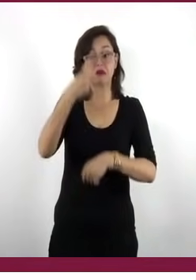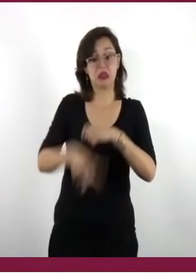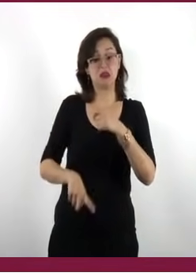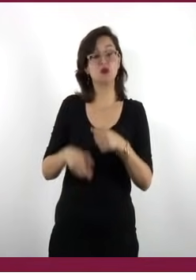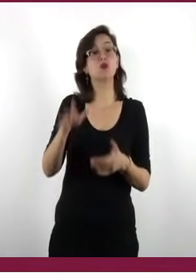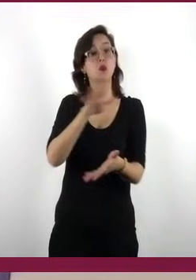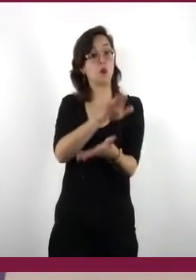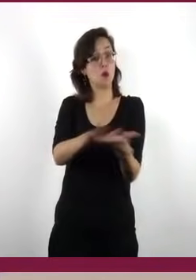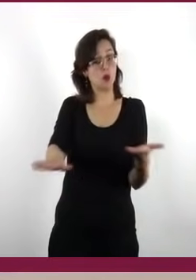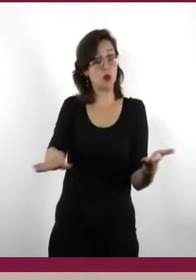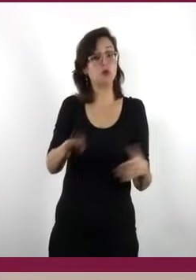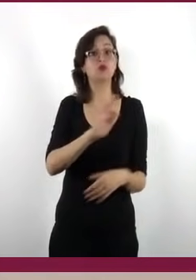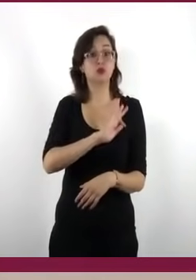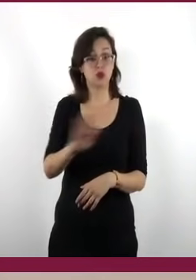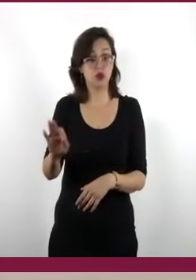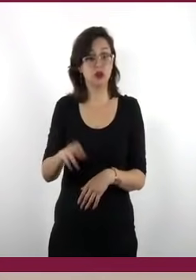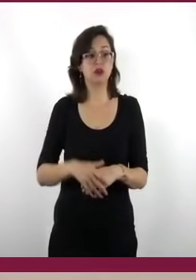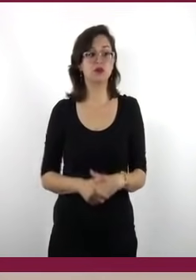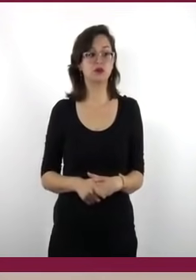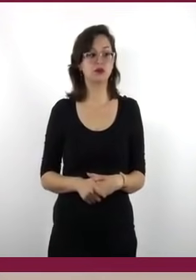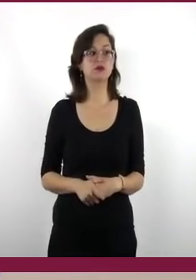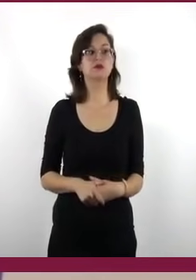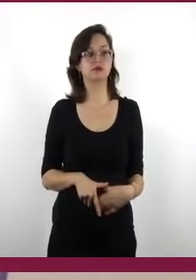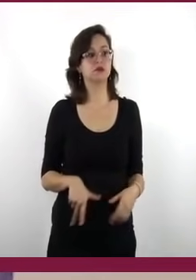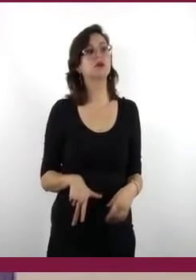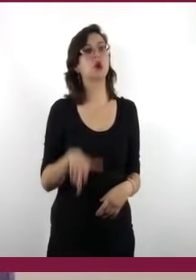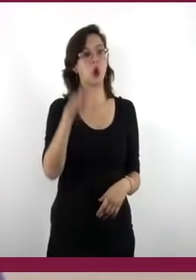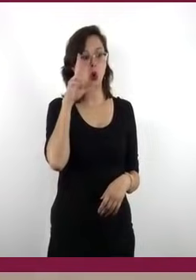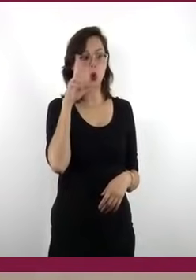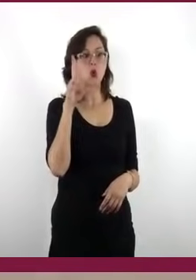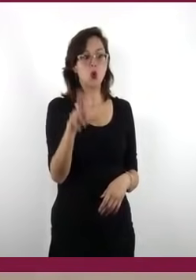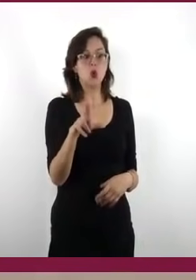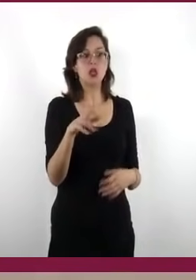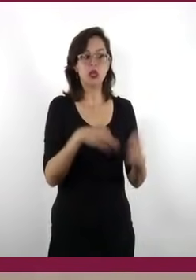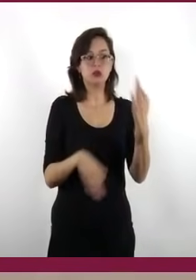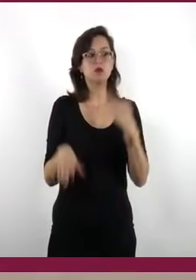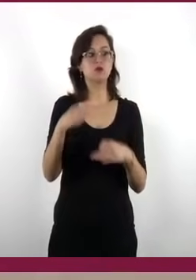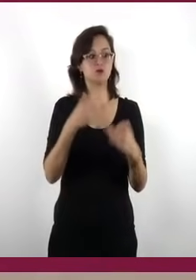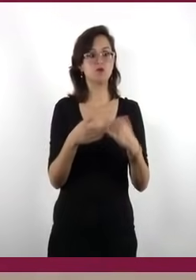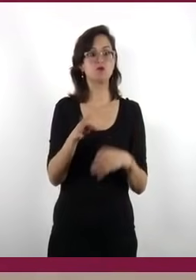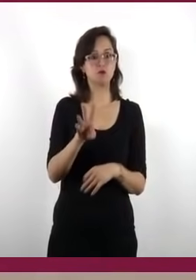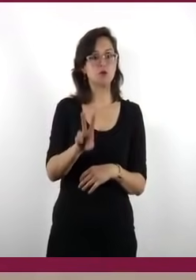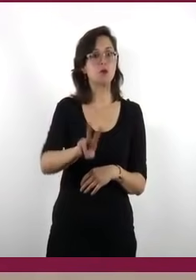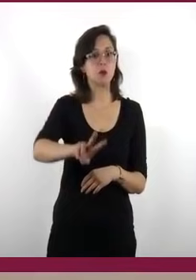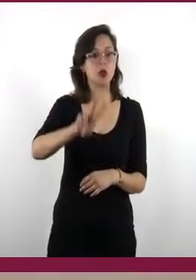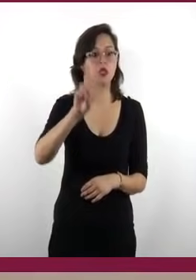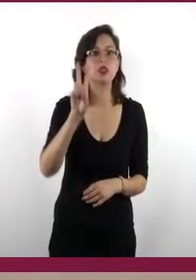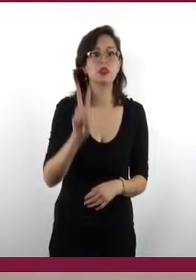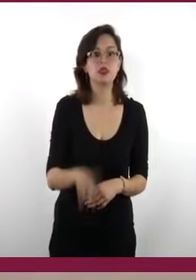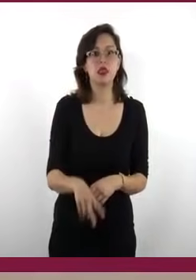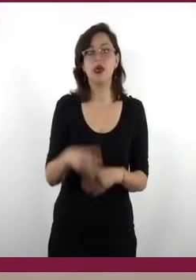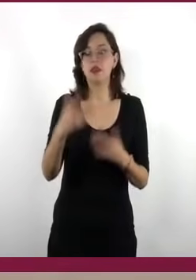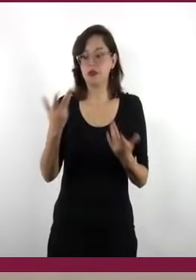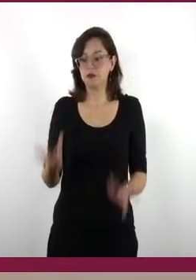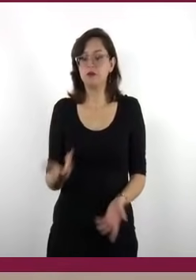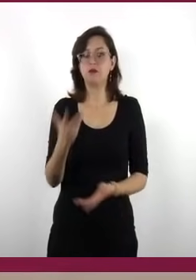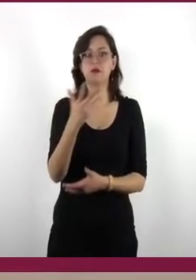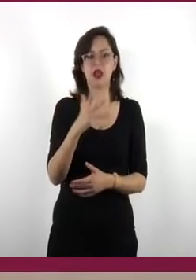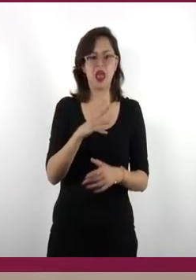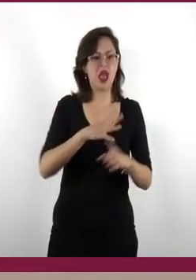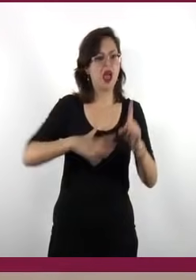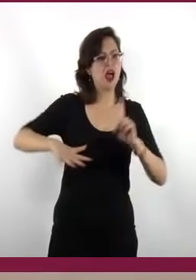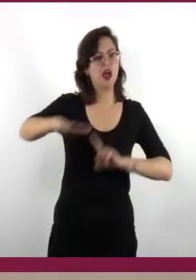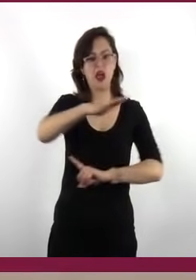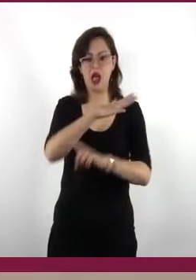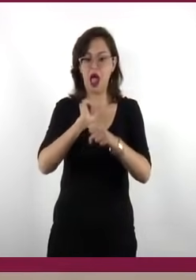Hola, Tralín. Hola a todos. Efectivamente, Edmundo. Acciones como esta ponen en riesgo la estabilidad de los